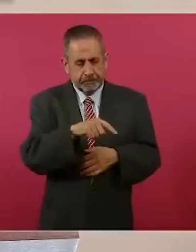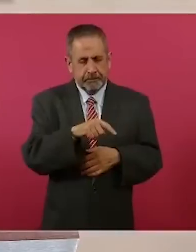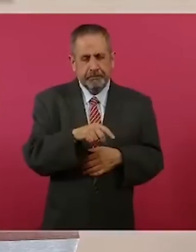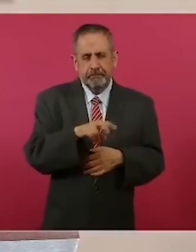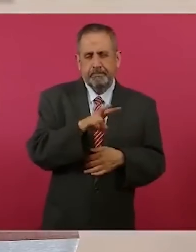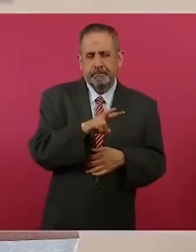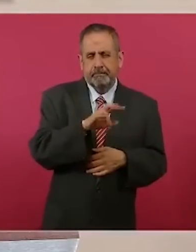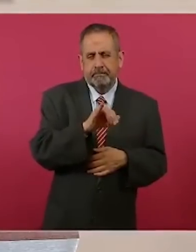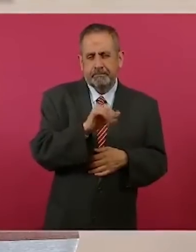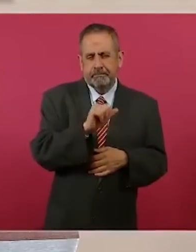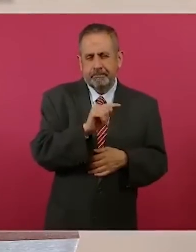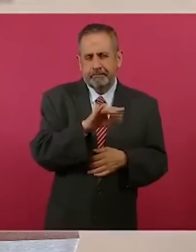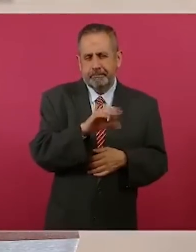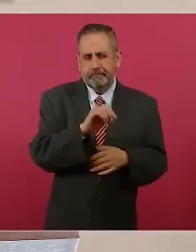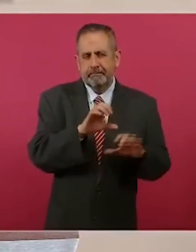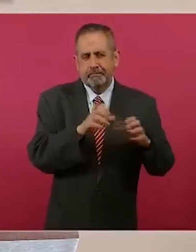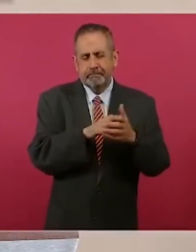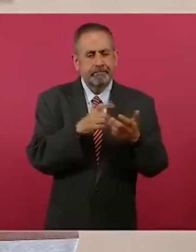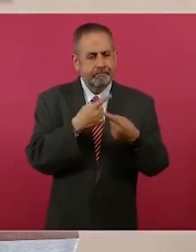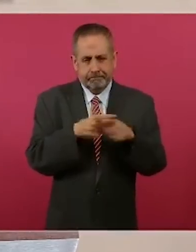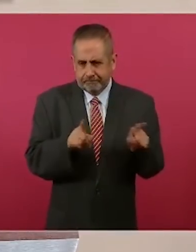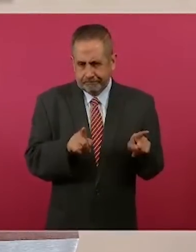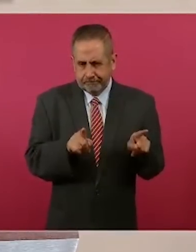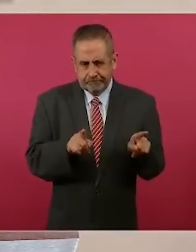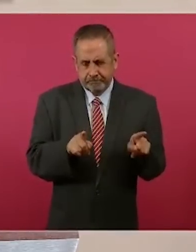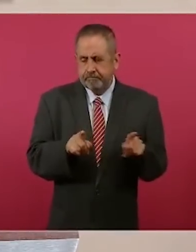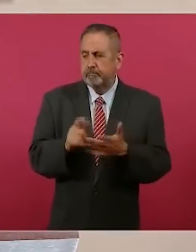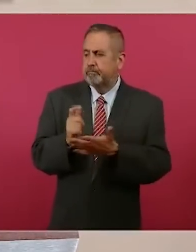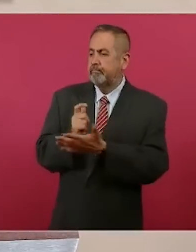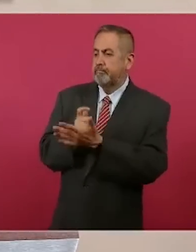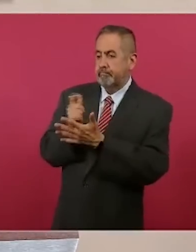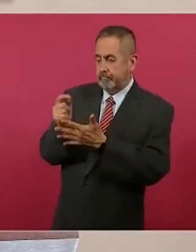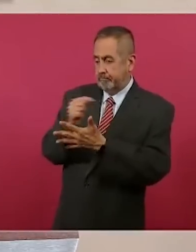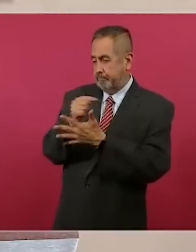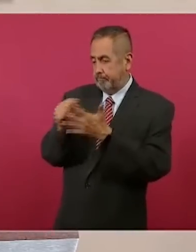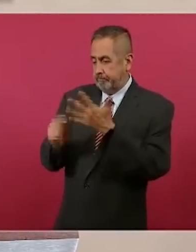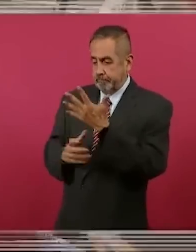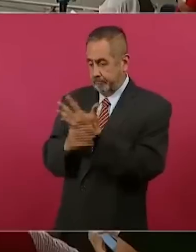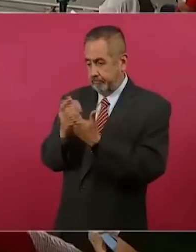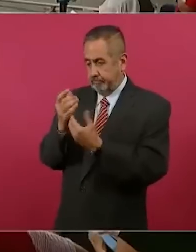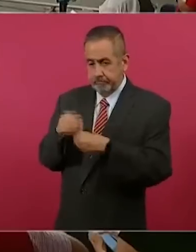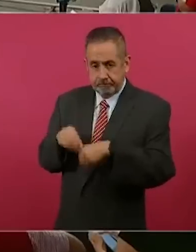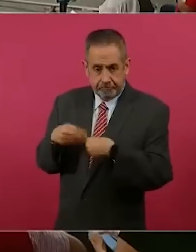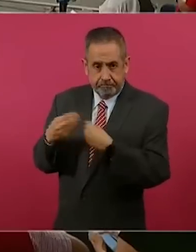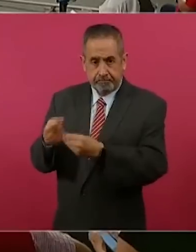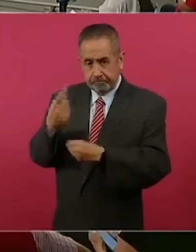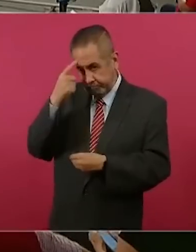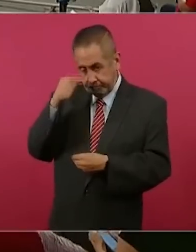comprobación, que sean propios del desarrollo del trabajo y los